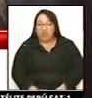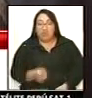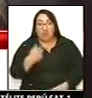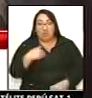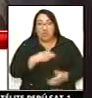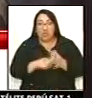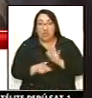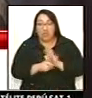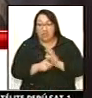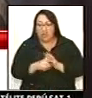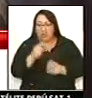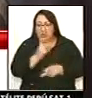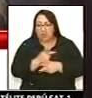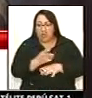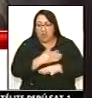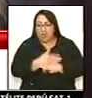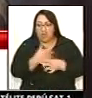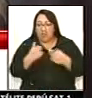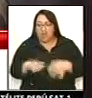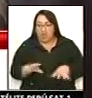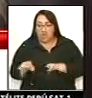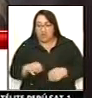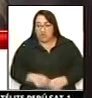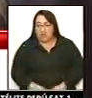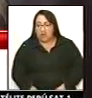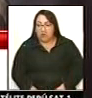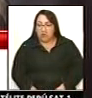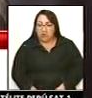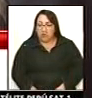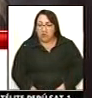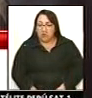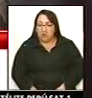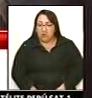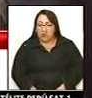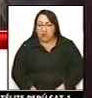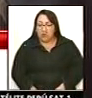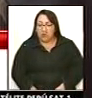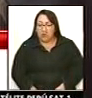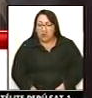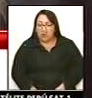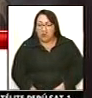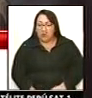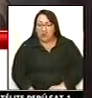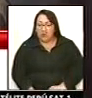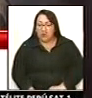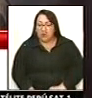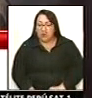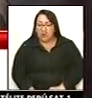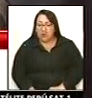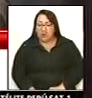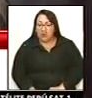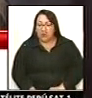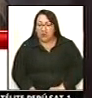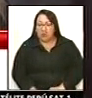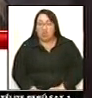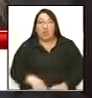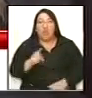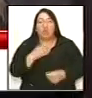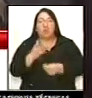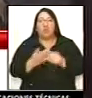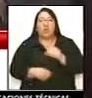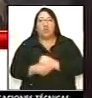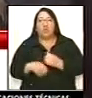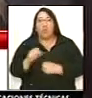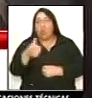prueba preconstituida, la falta de especialidad en algunos casos, los temas de corrupción en otros,